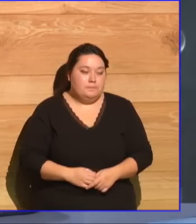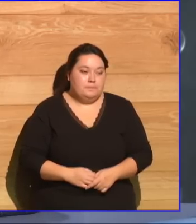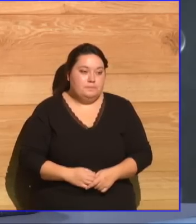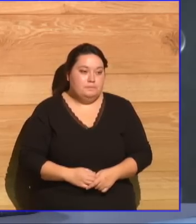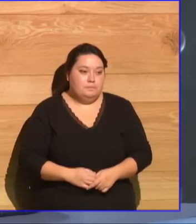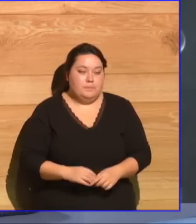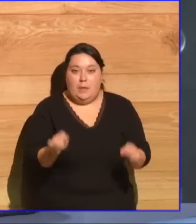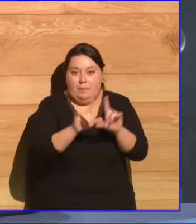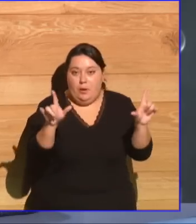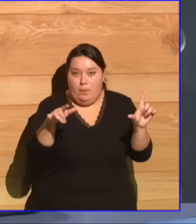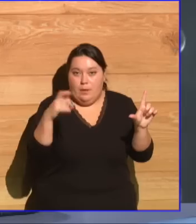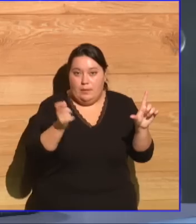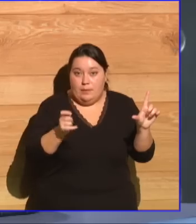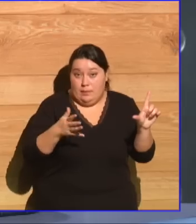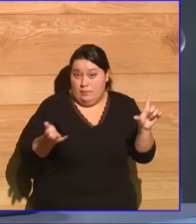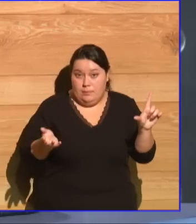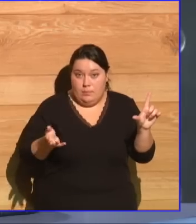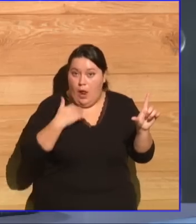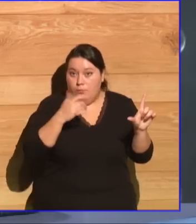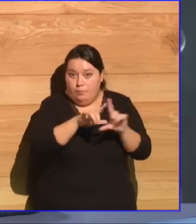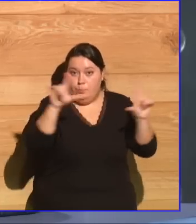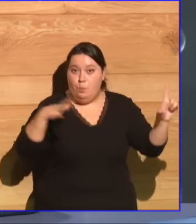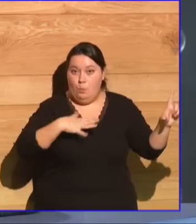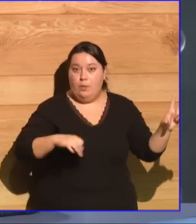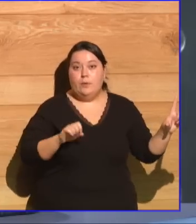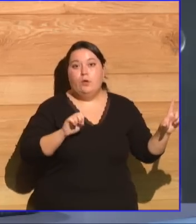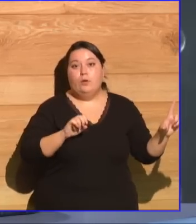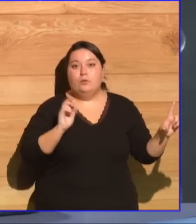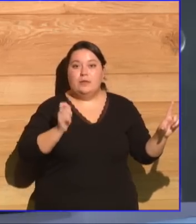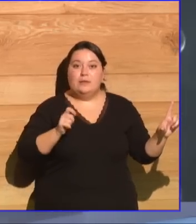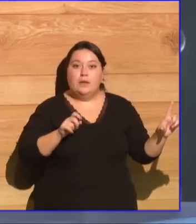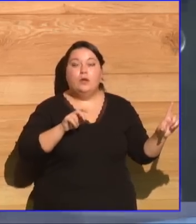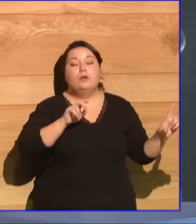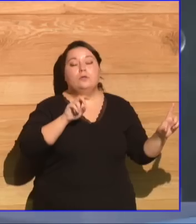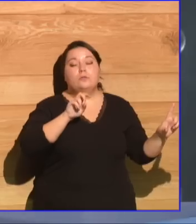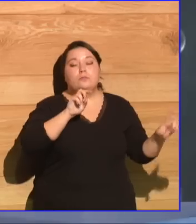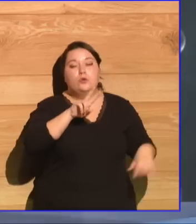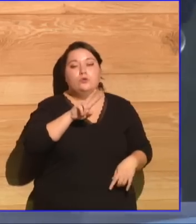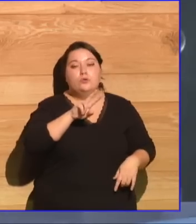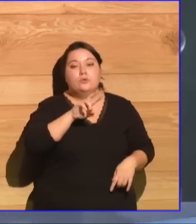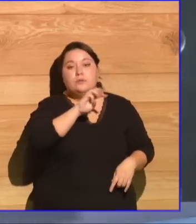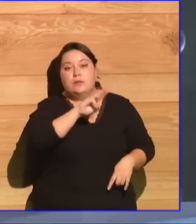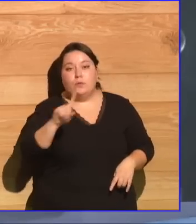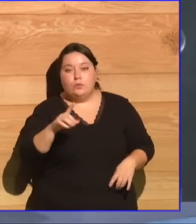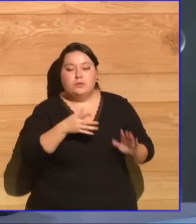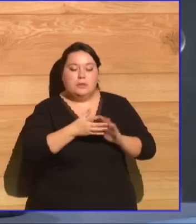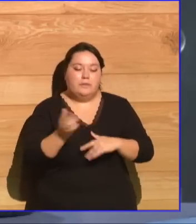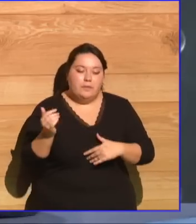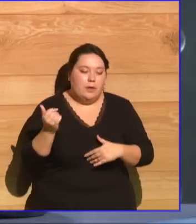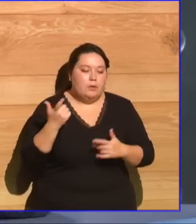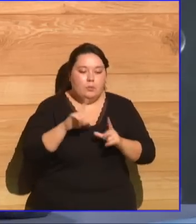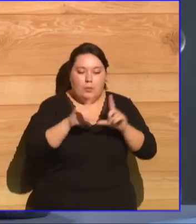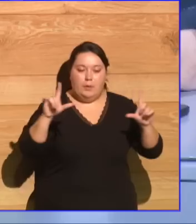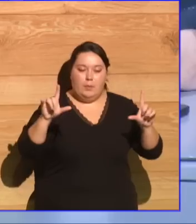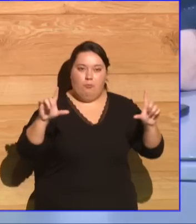la panorámica habitual, aunque puede ser incluso mayor, pero lo habitual es 2,39/1, que es una panorámica bastante